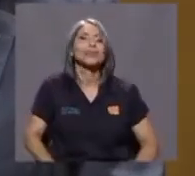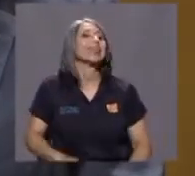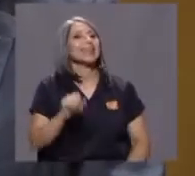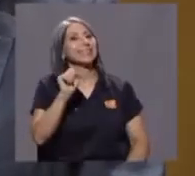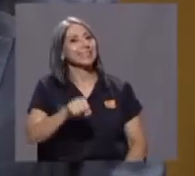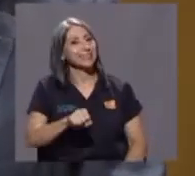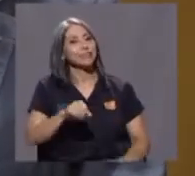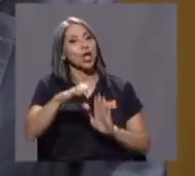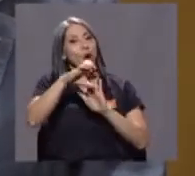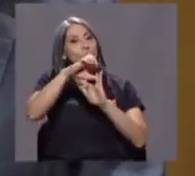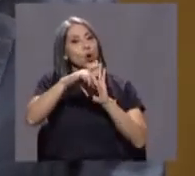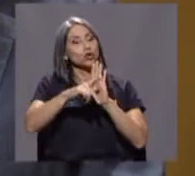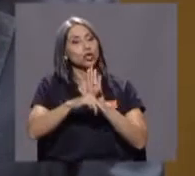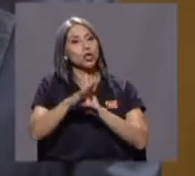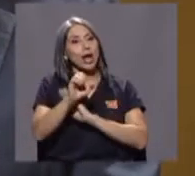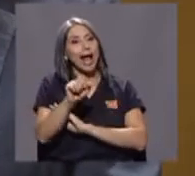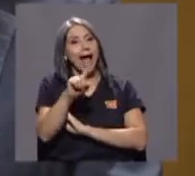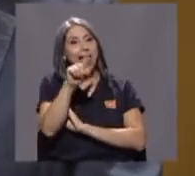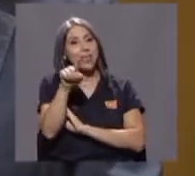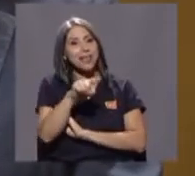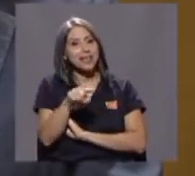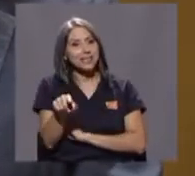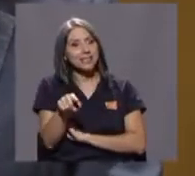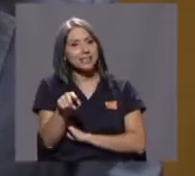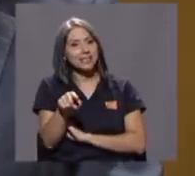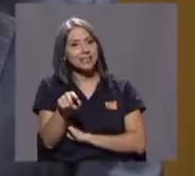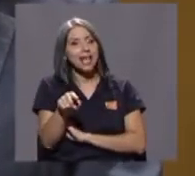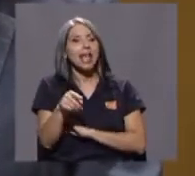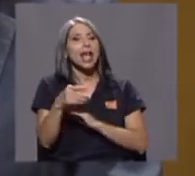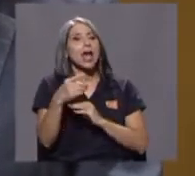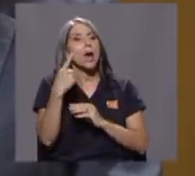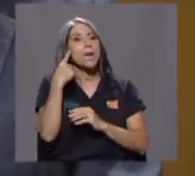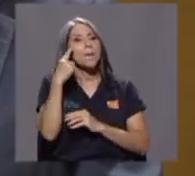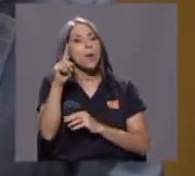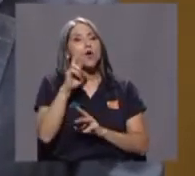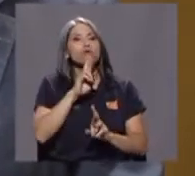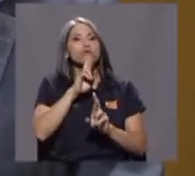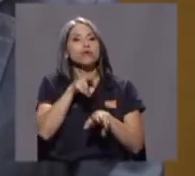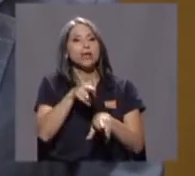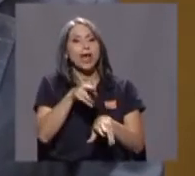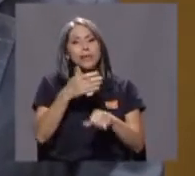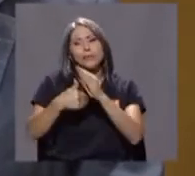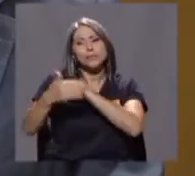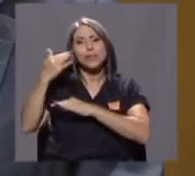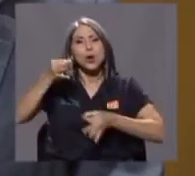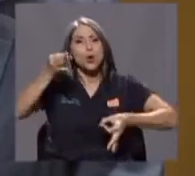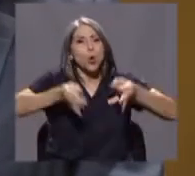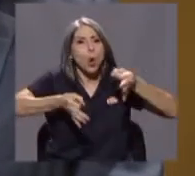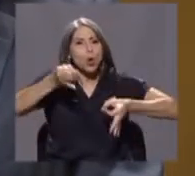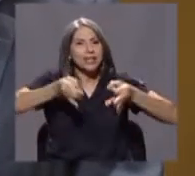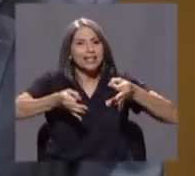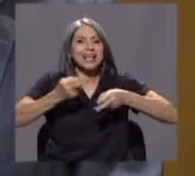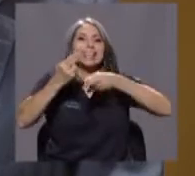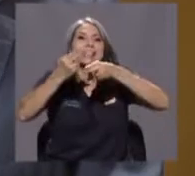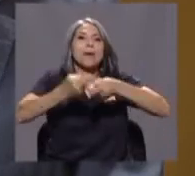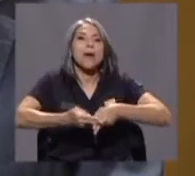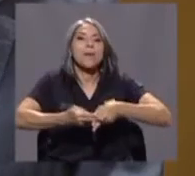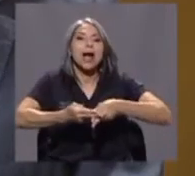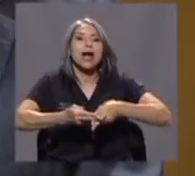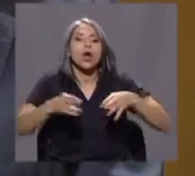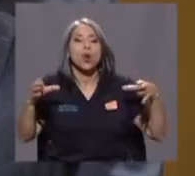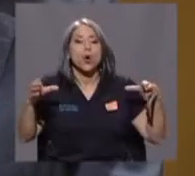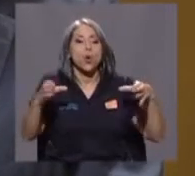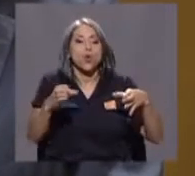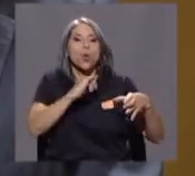Cádiz se produce a raíz de las cortes que se hacen, lo que llamaban las juntas generales, a raíz de la invasión